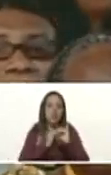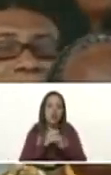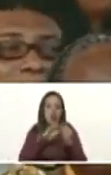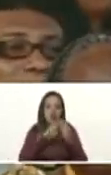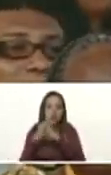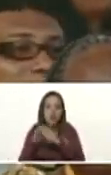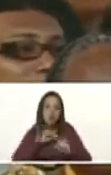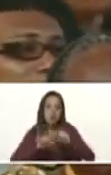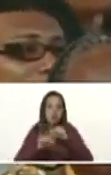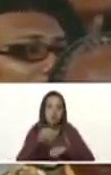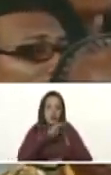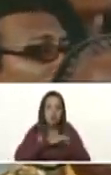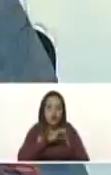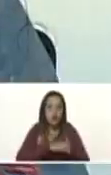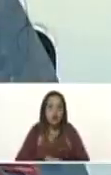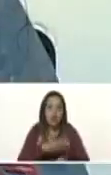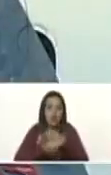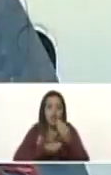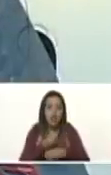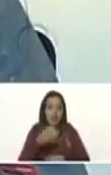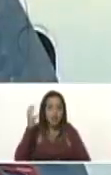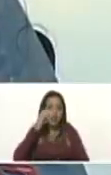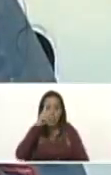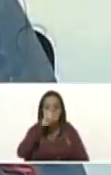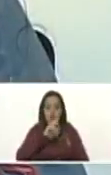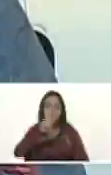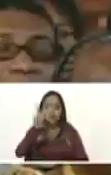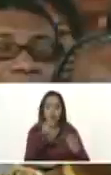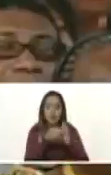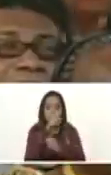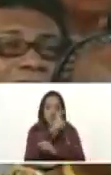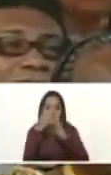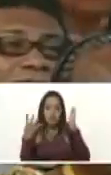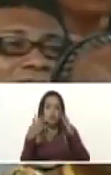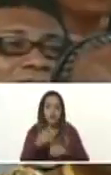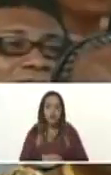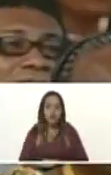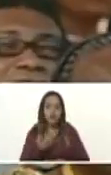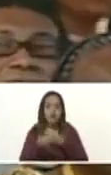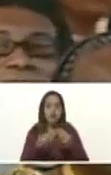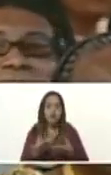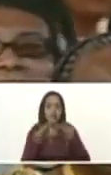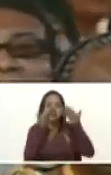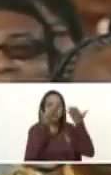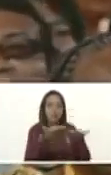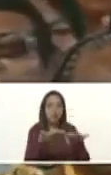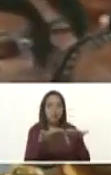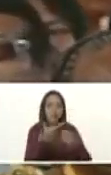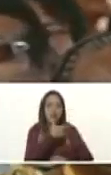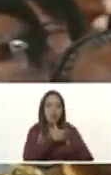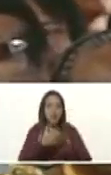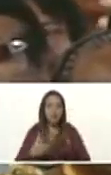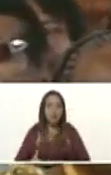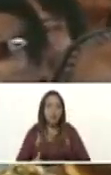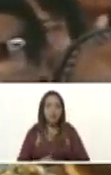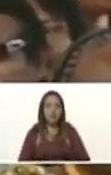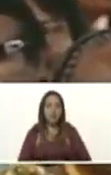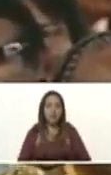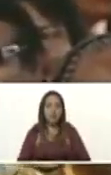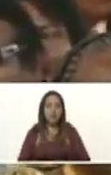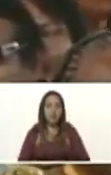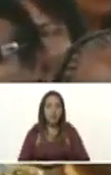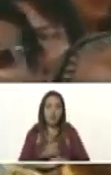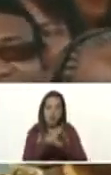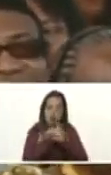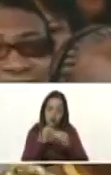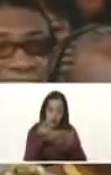Popular realizado en la ciudad de Caracas en el año 2019. Voy a hacer la entrega del documento, señor presidente, y lo termina de